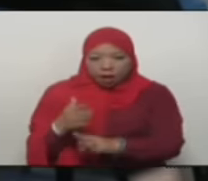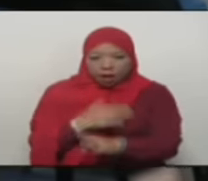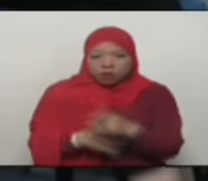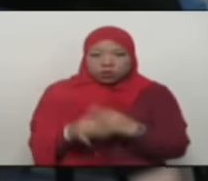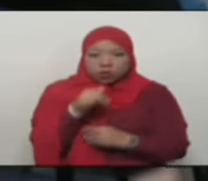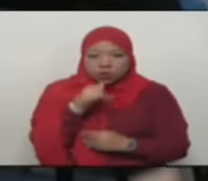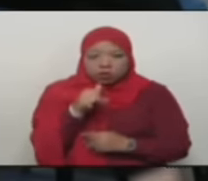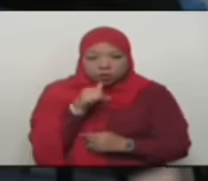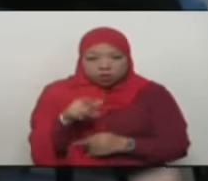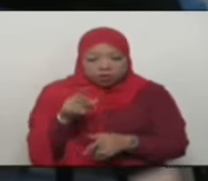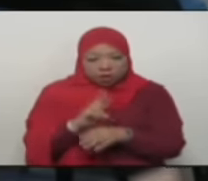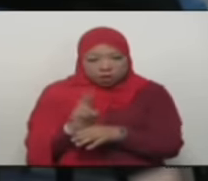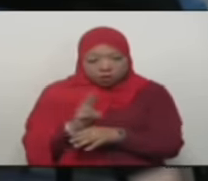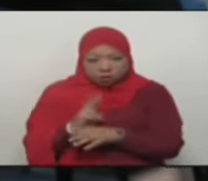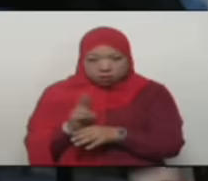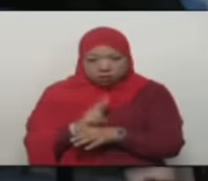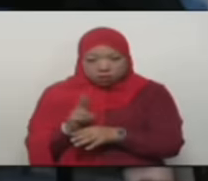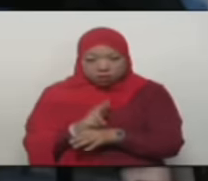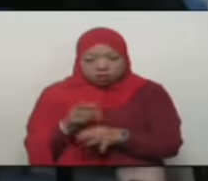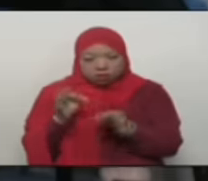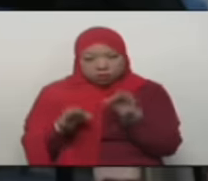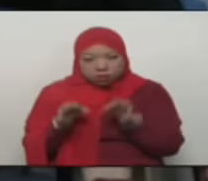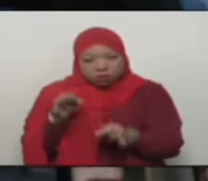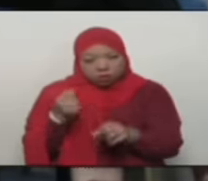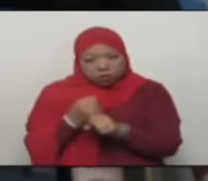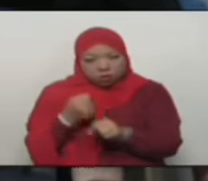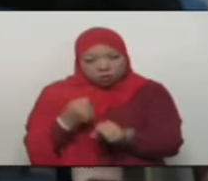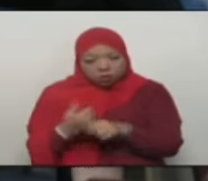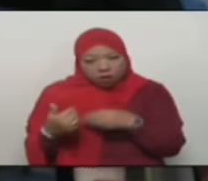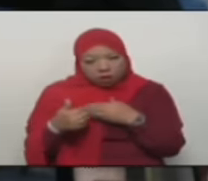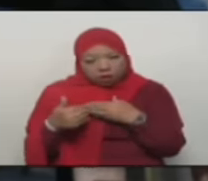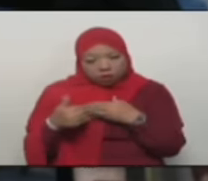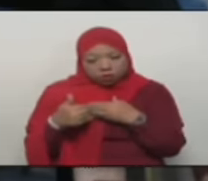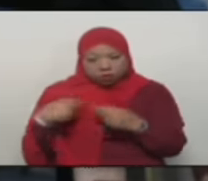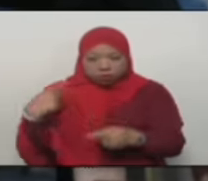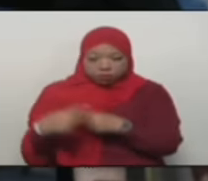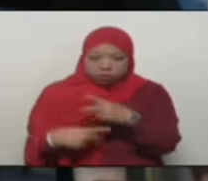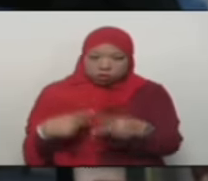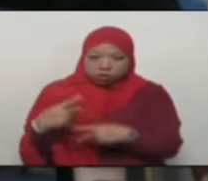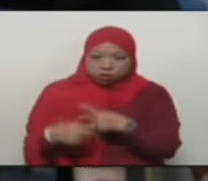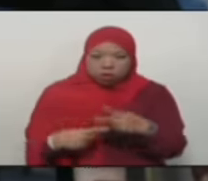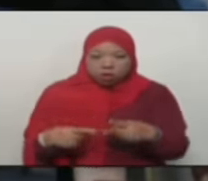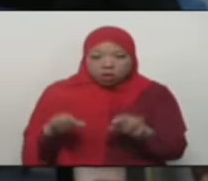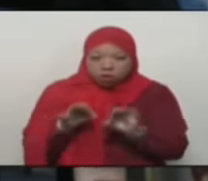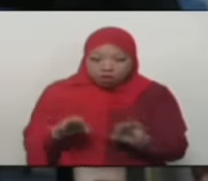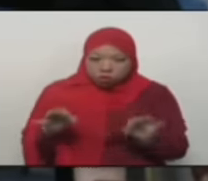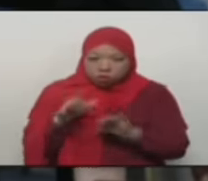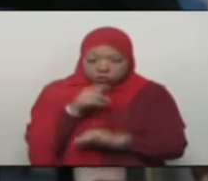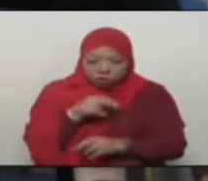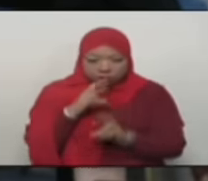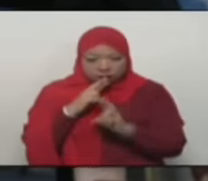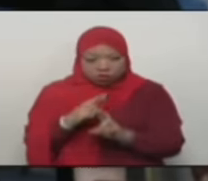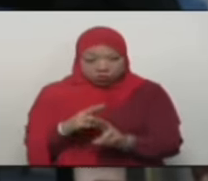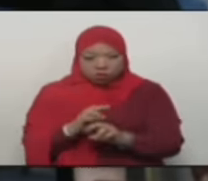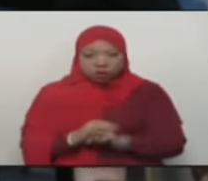el conteo rápido haya terminado. Por eso fue que ellos atacaron el proceso para que no hubiera resultados.